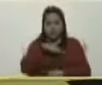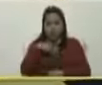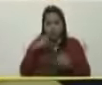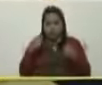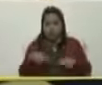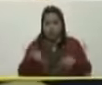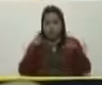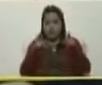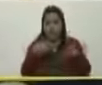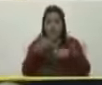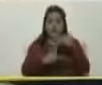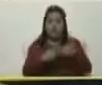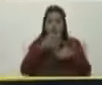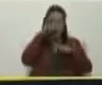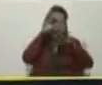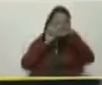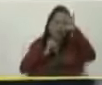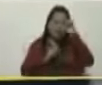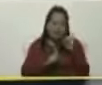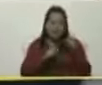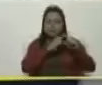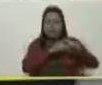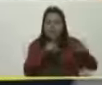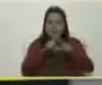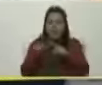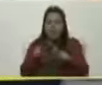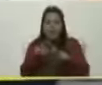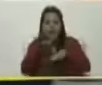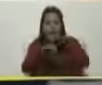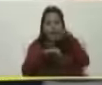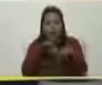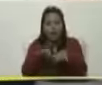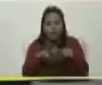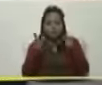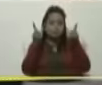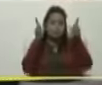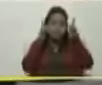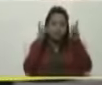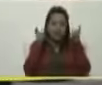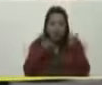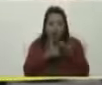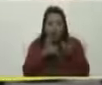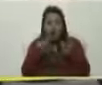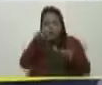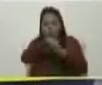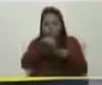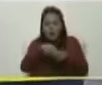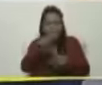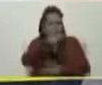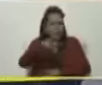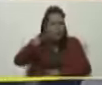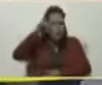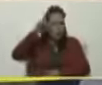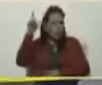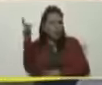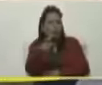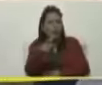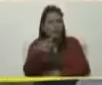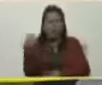ir experimentando los diferentes rebaños. Nuestros queridos paisanos huariqueños, por lo general, tienen